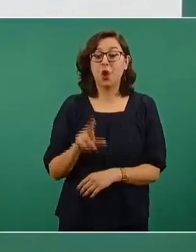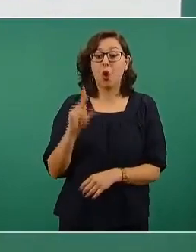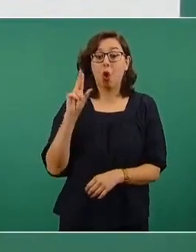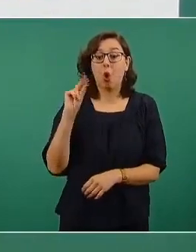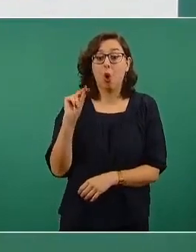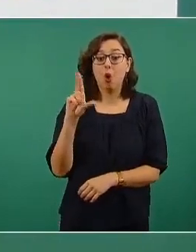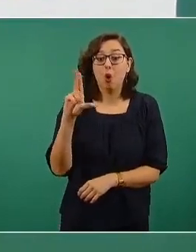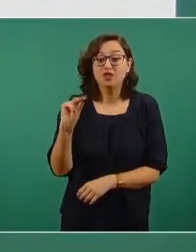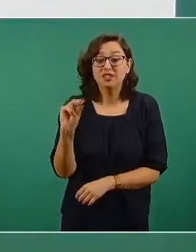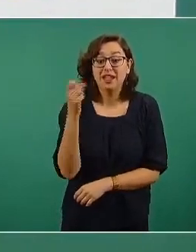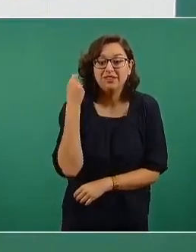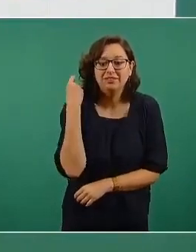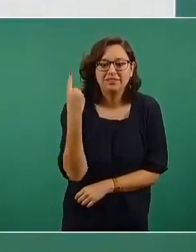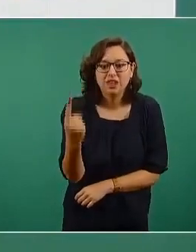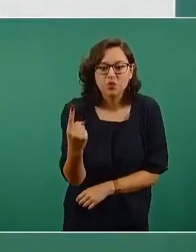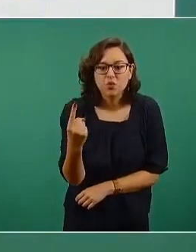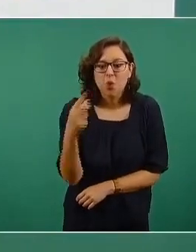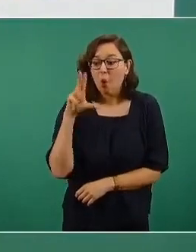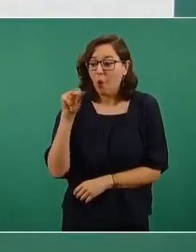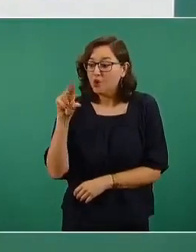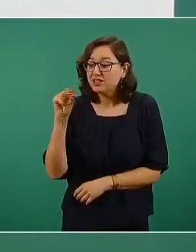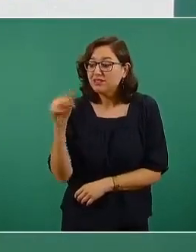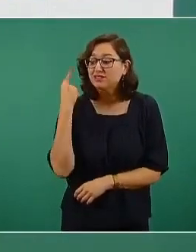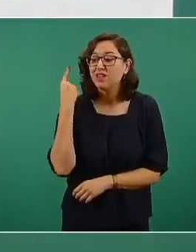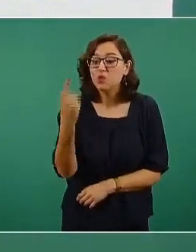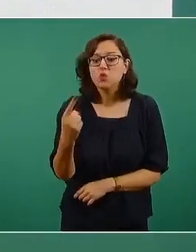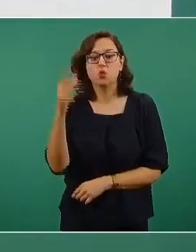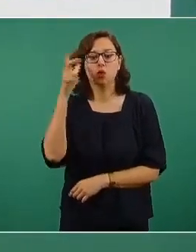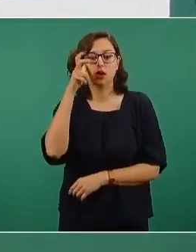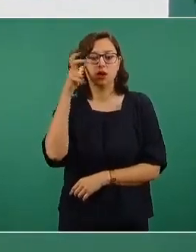81 en Hidalgo.